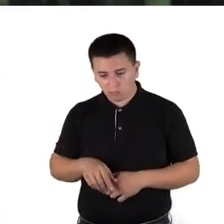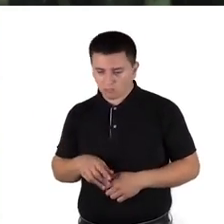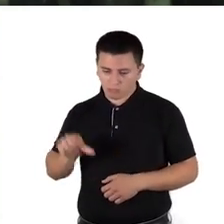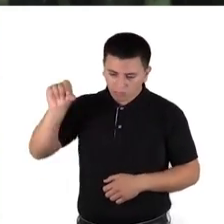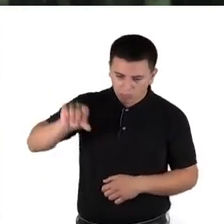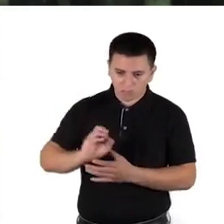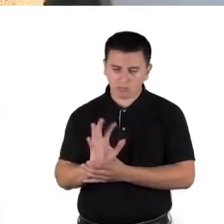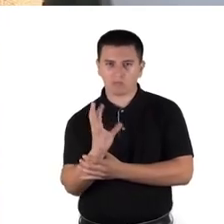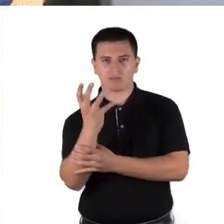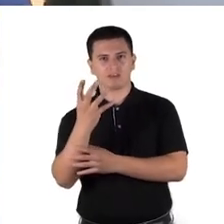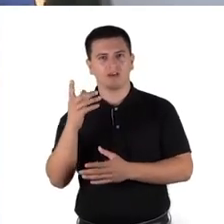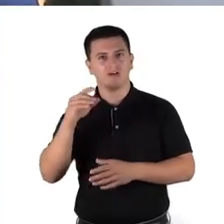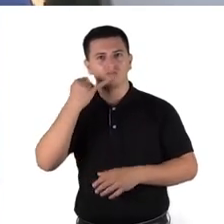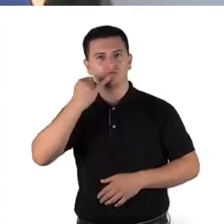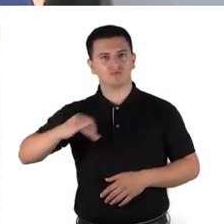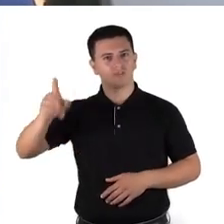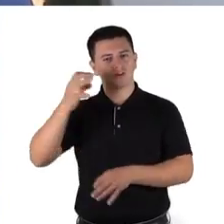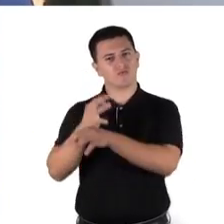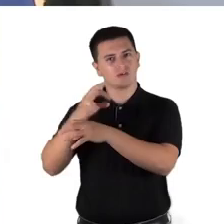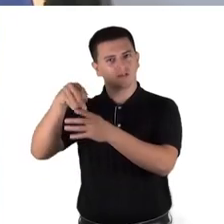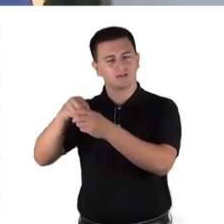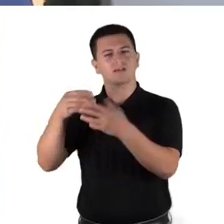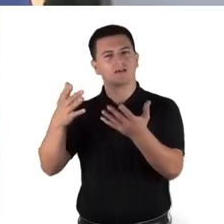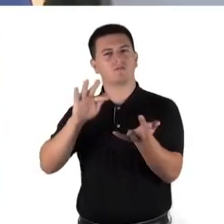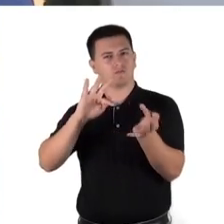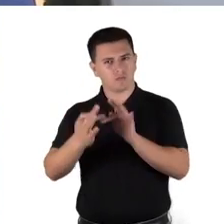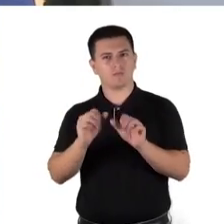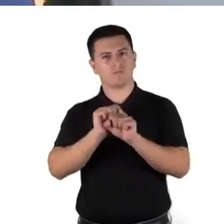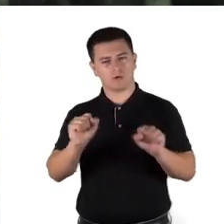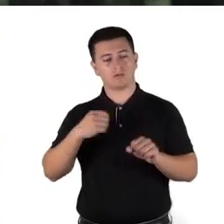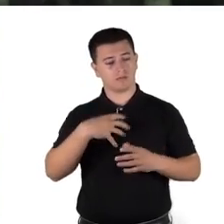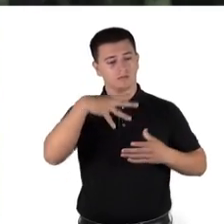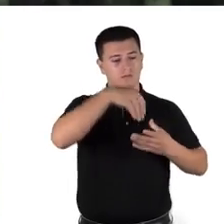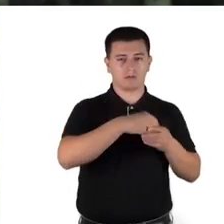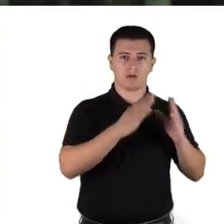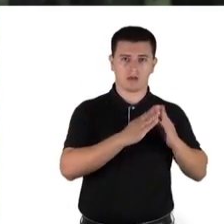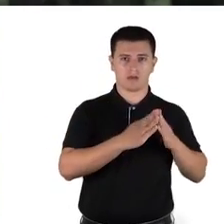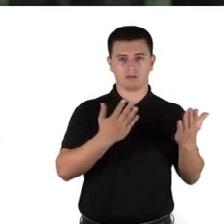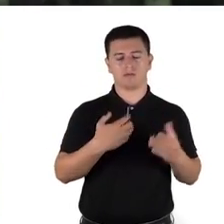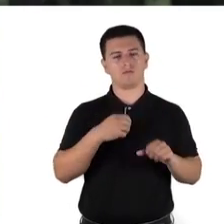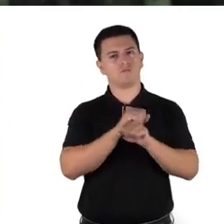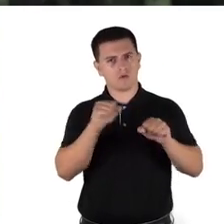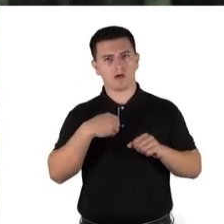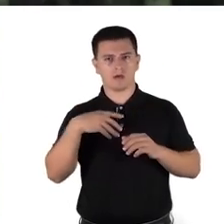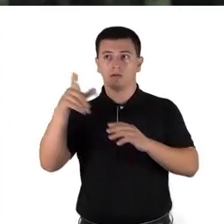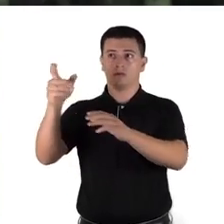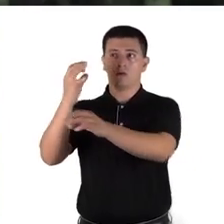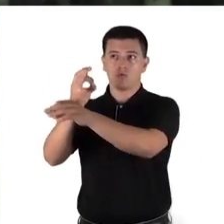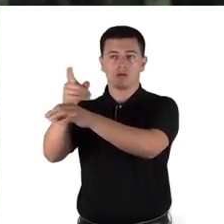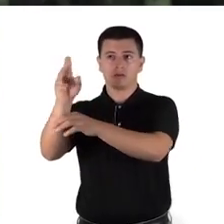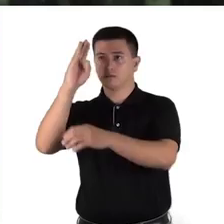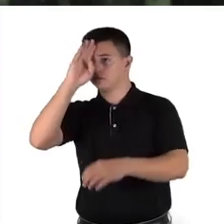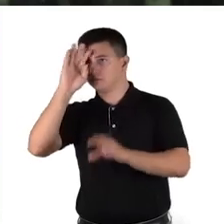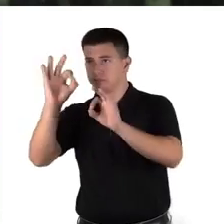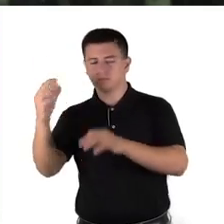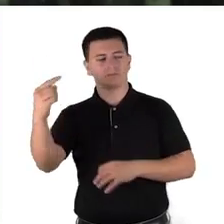plantar ahí con el corotito, con el algodoncito y el agua, sí. Que todos hicimos ahí en primer grado, ¿verdad? Entonces, como eso, podemos darle un sentido en nuestra